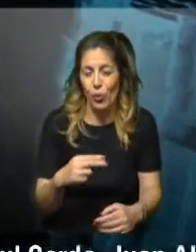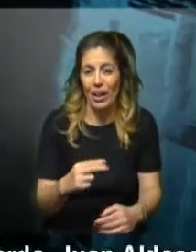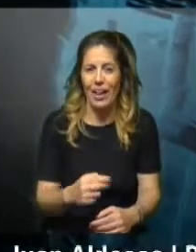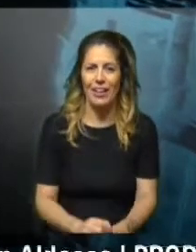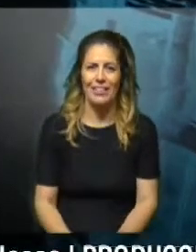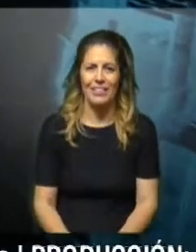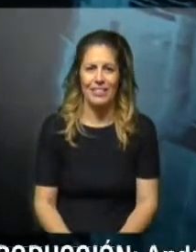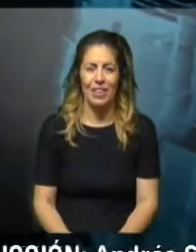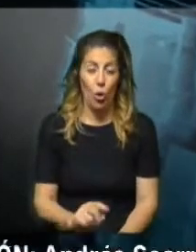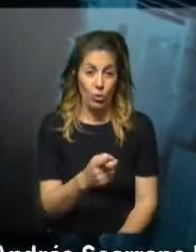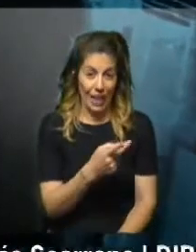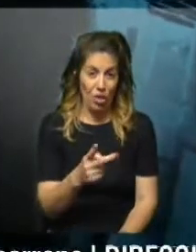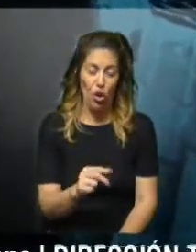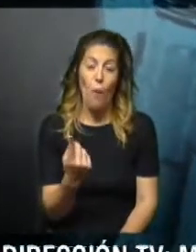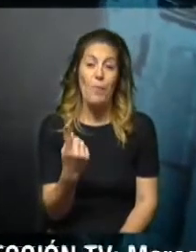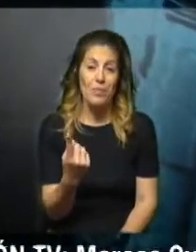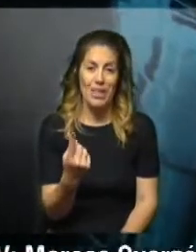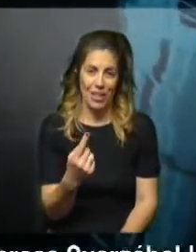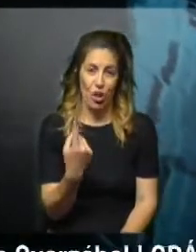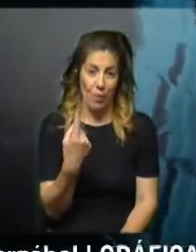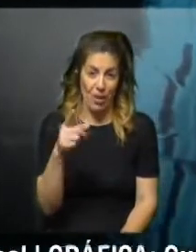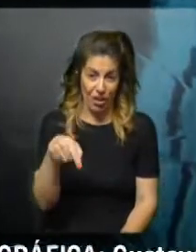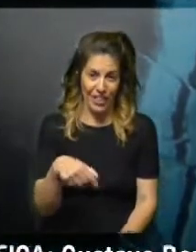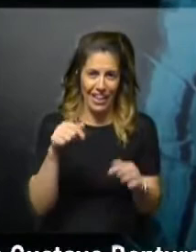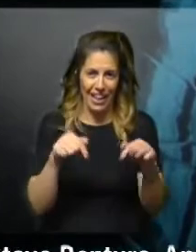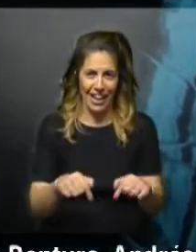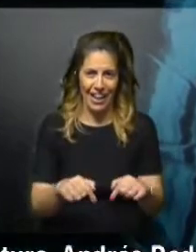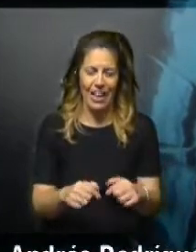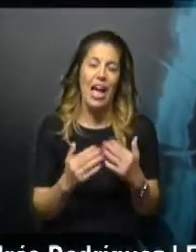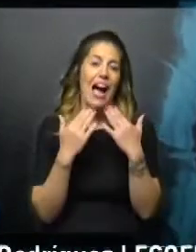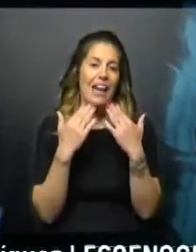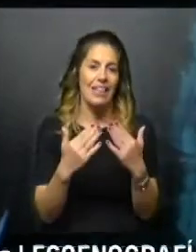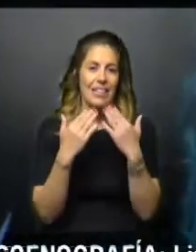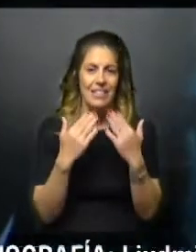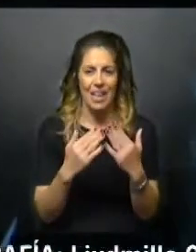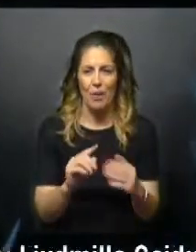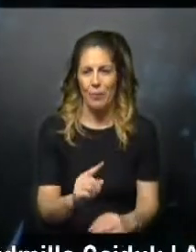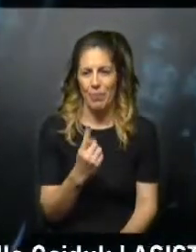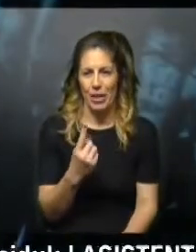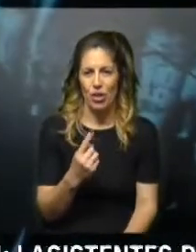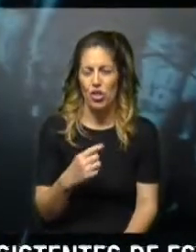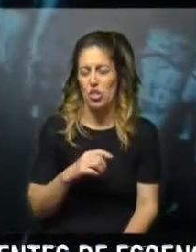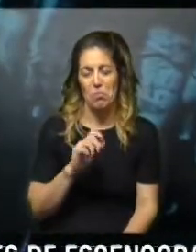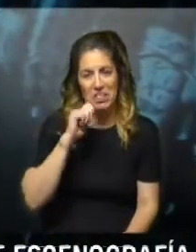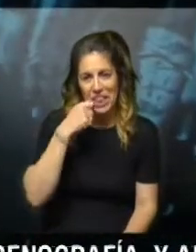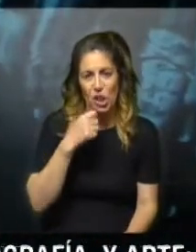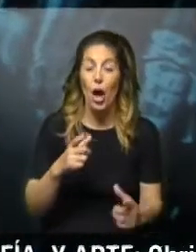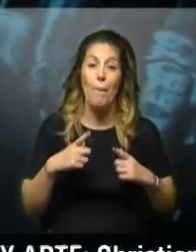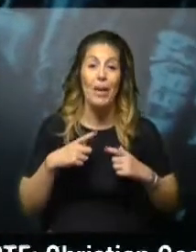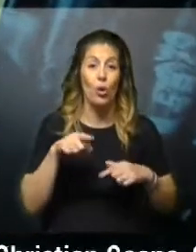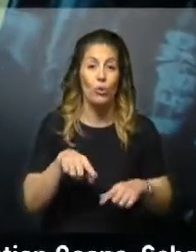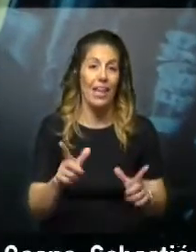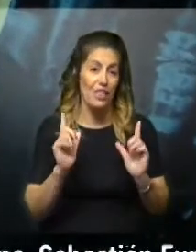son los primeros que vienen y bueno está lo primero que nada les Quiero agradecer este yo pasé muy lindo Espero que hayan pasado muy bien